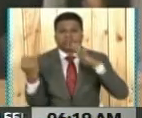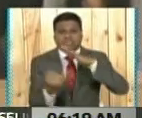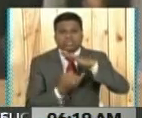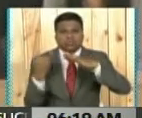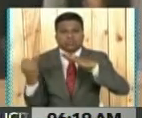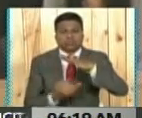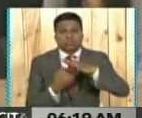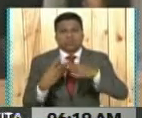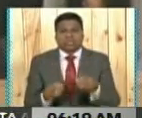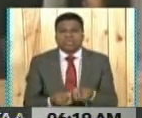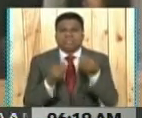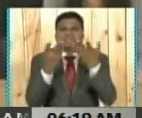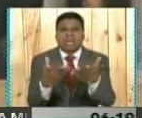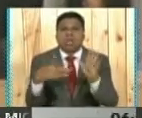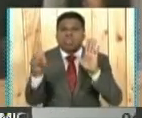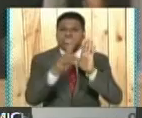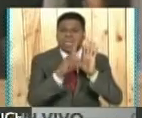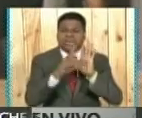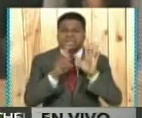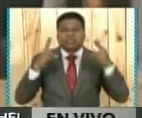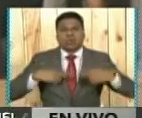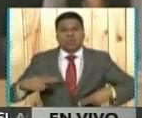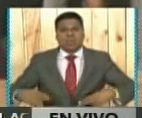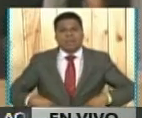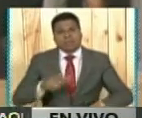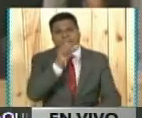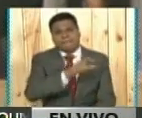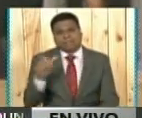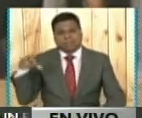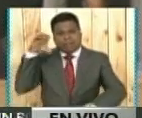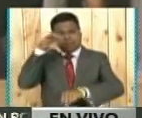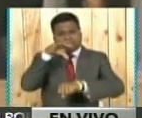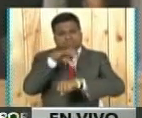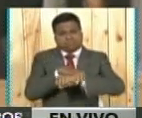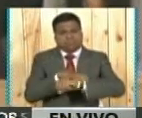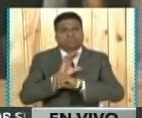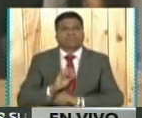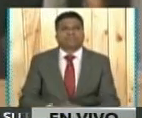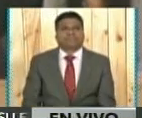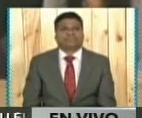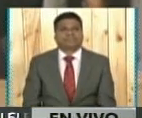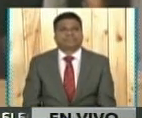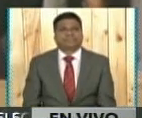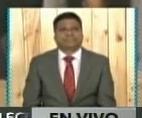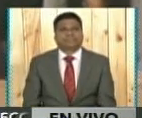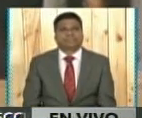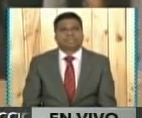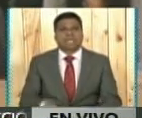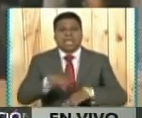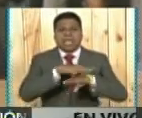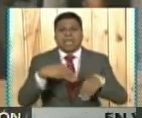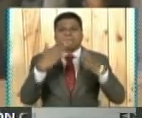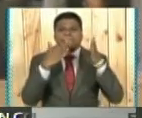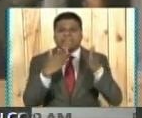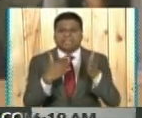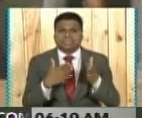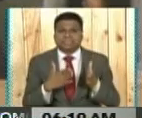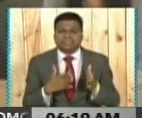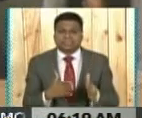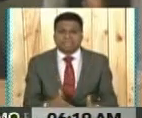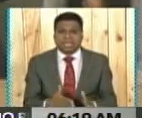que garantizan los derechos humanos de los privados y privadas de libertad. El Ministerio del Poder Popular para el